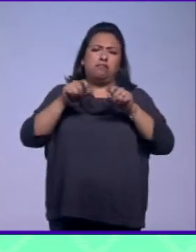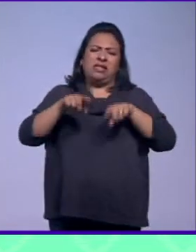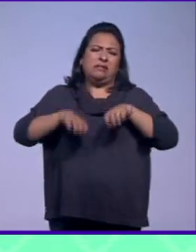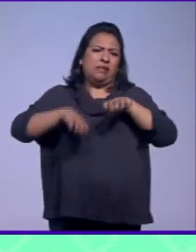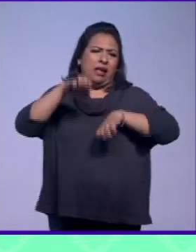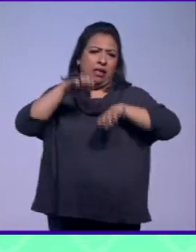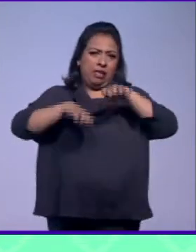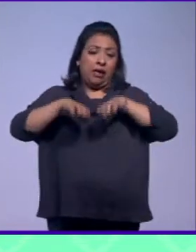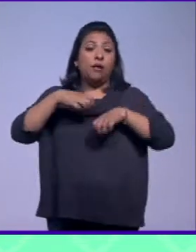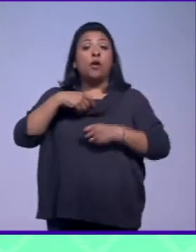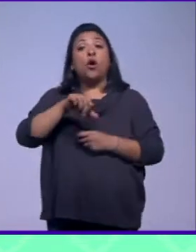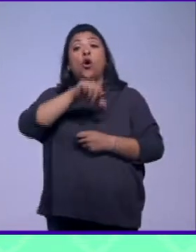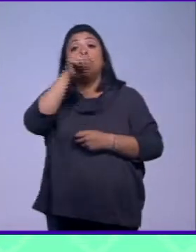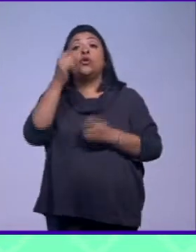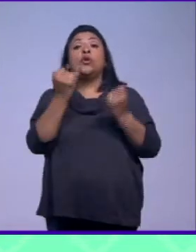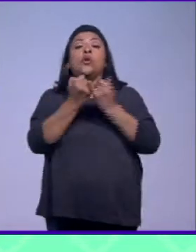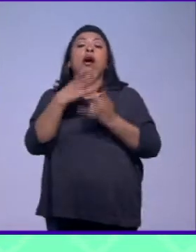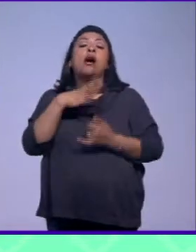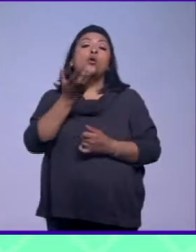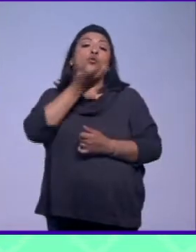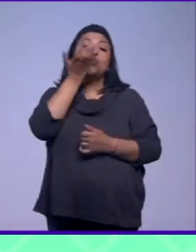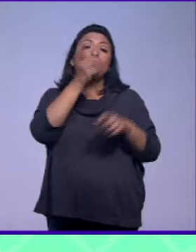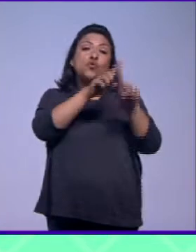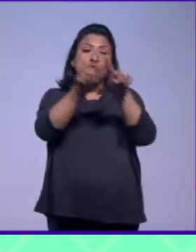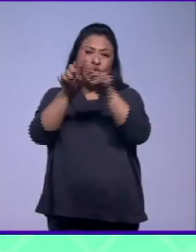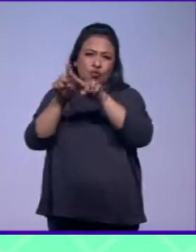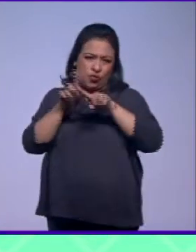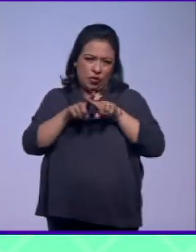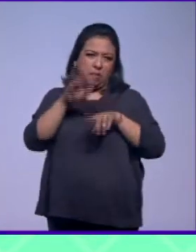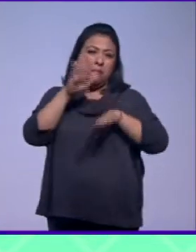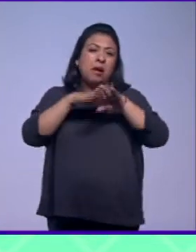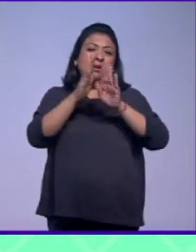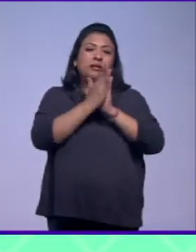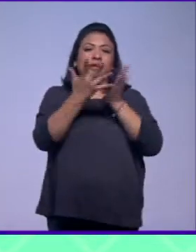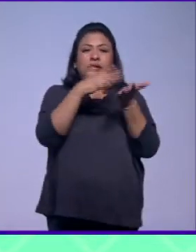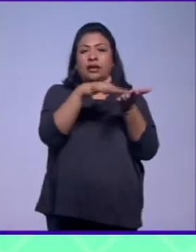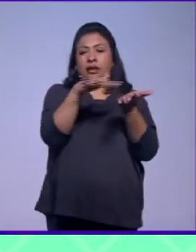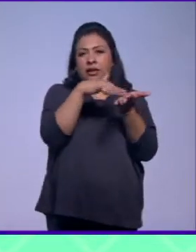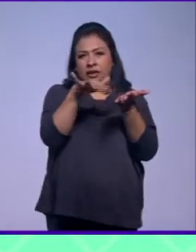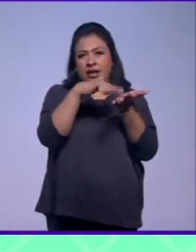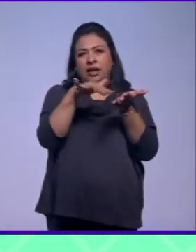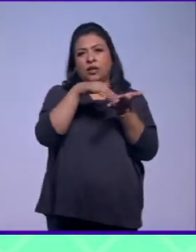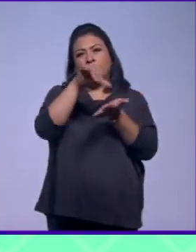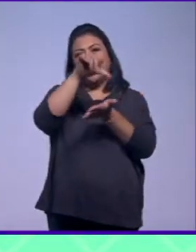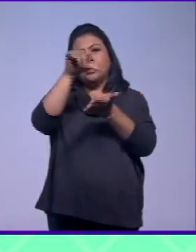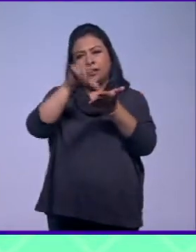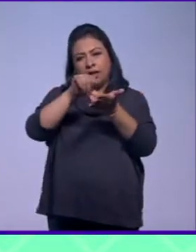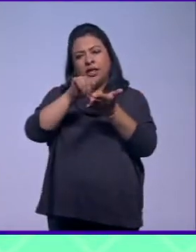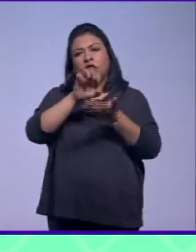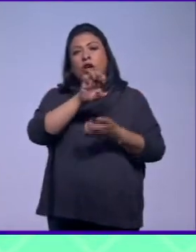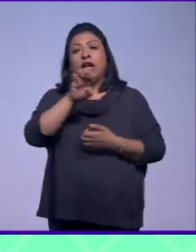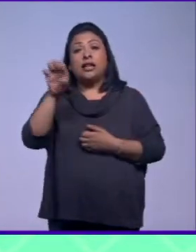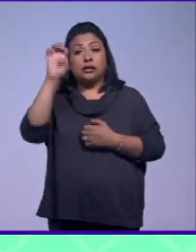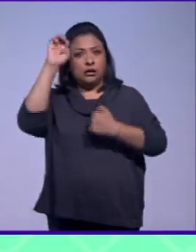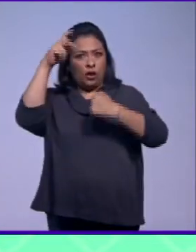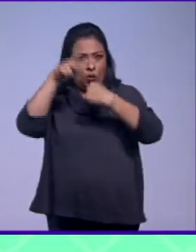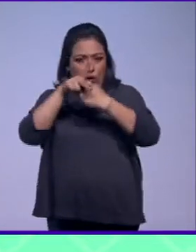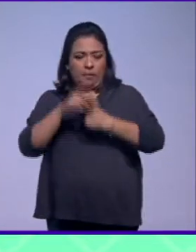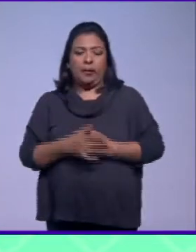y por el otro lado de tradiciones distintas sobre todo de la literatura del centro y del este de europa